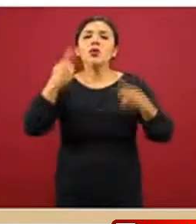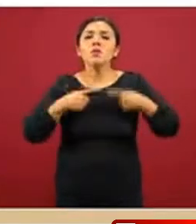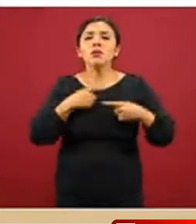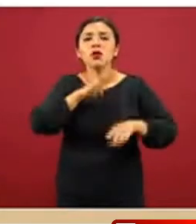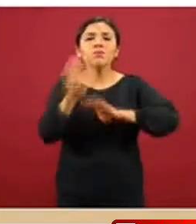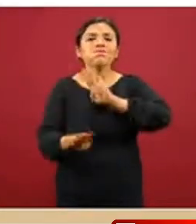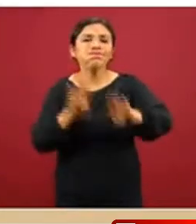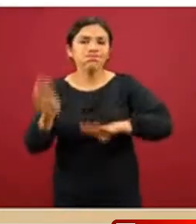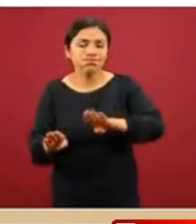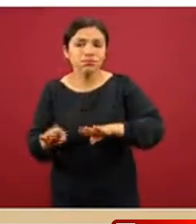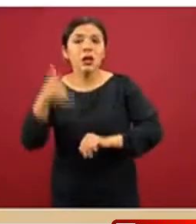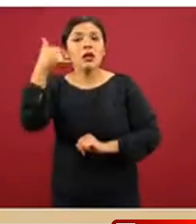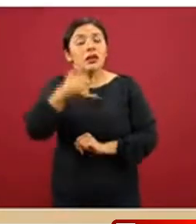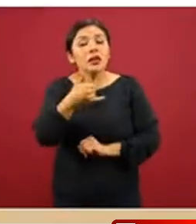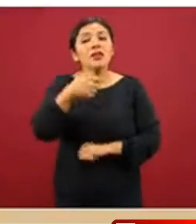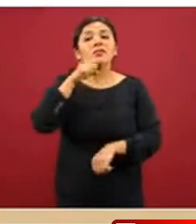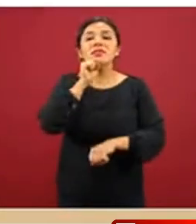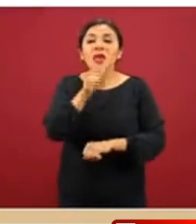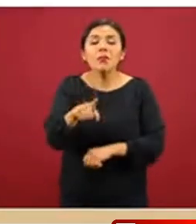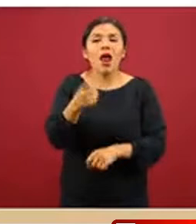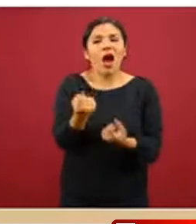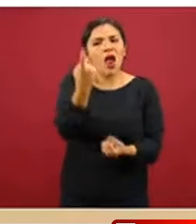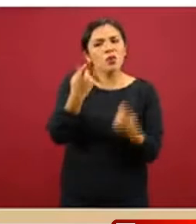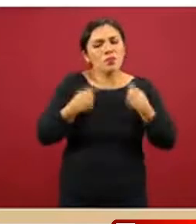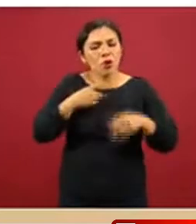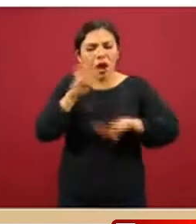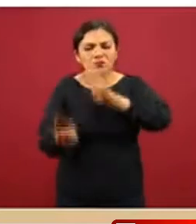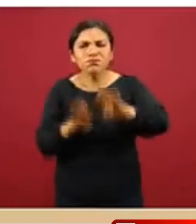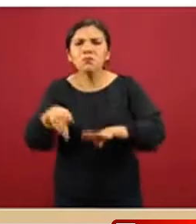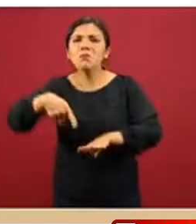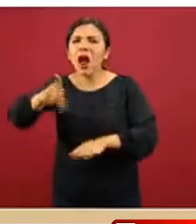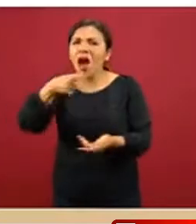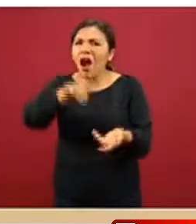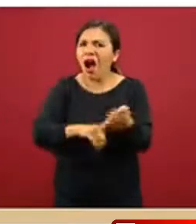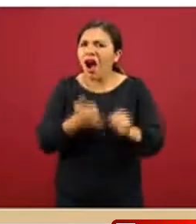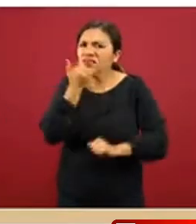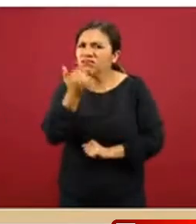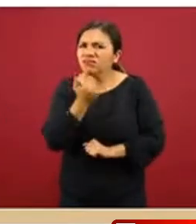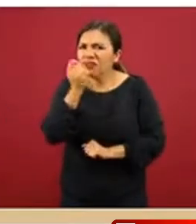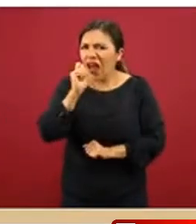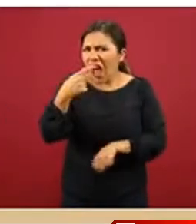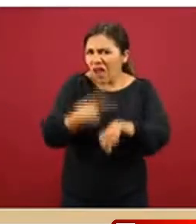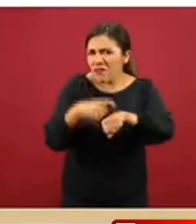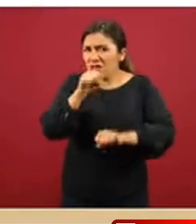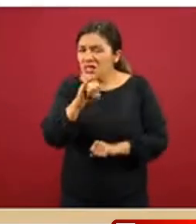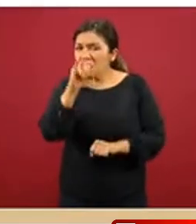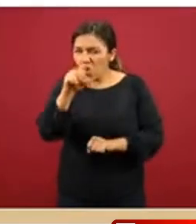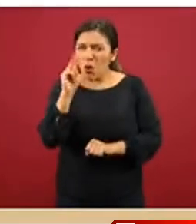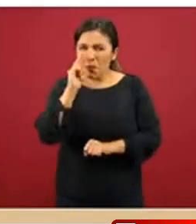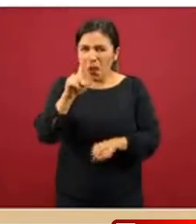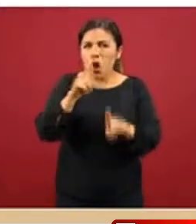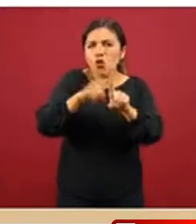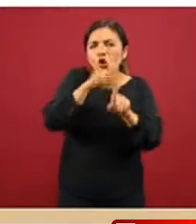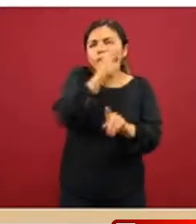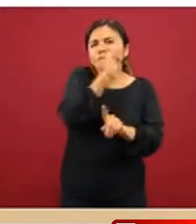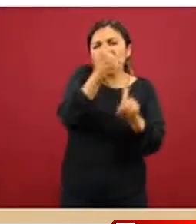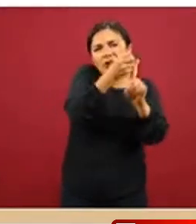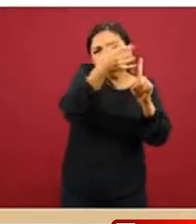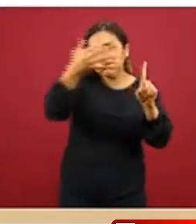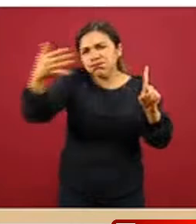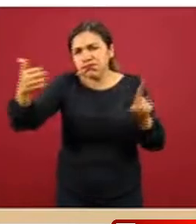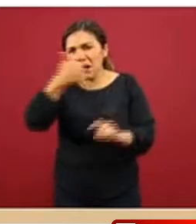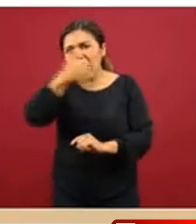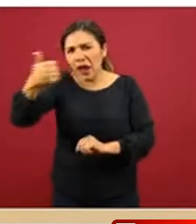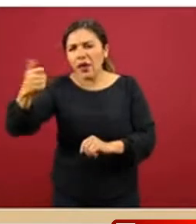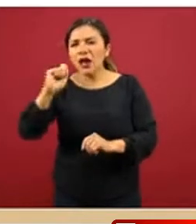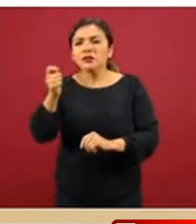y también las defunciones que aún son sospechosas. En el naranja claro las pueden ustedes ver distribuidas en fechas que van prácticamente